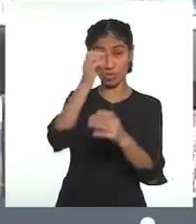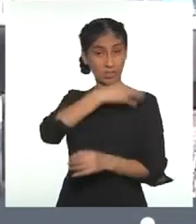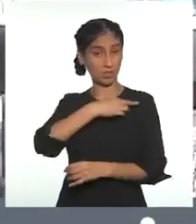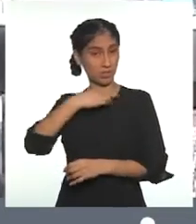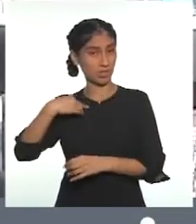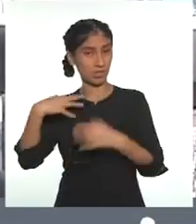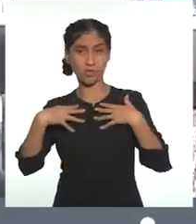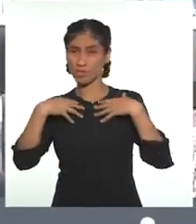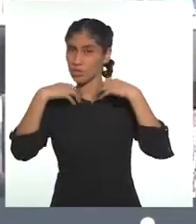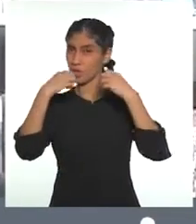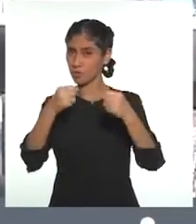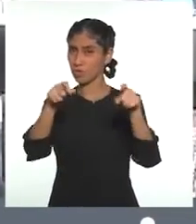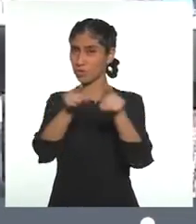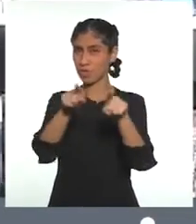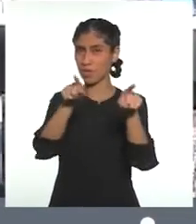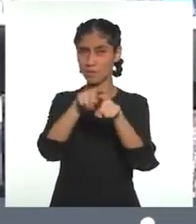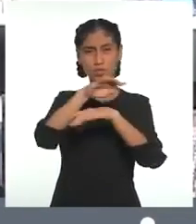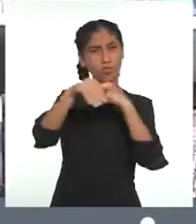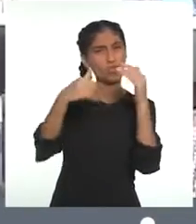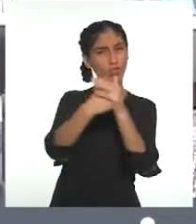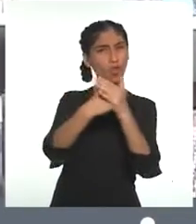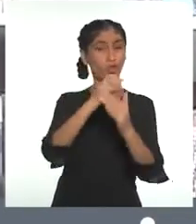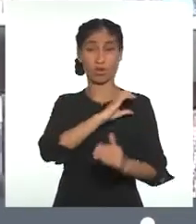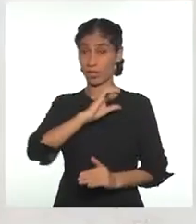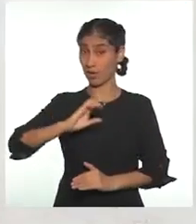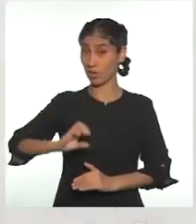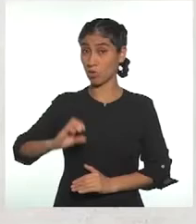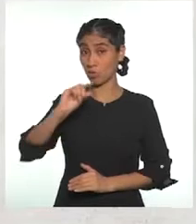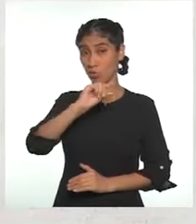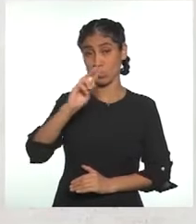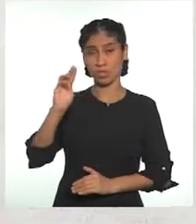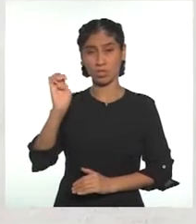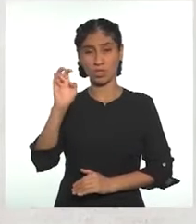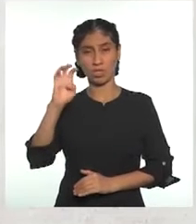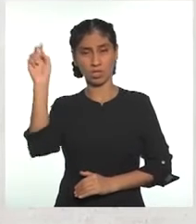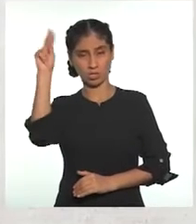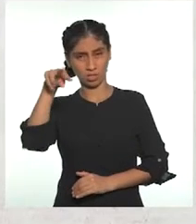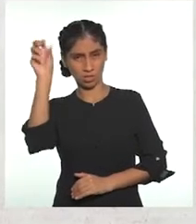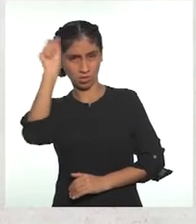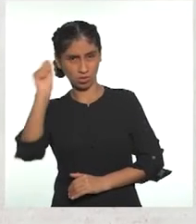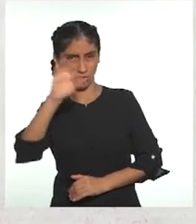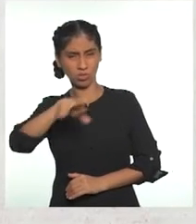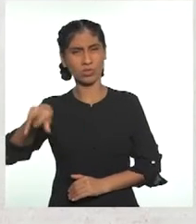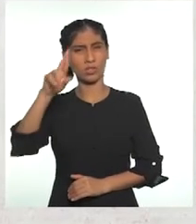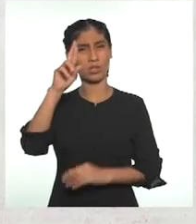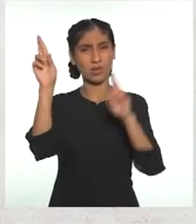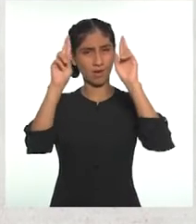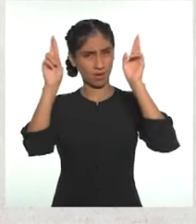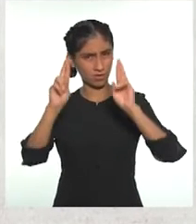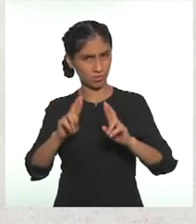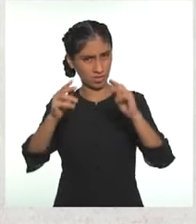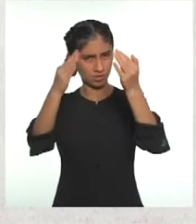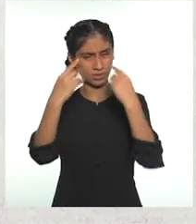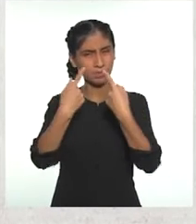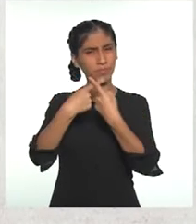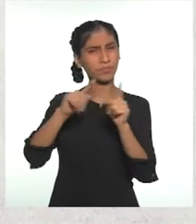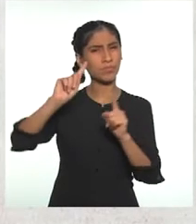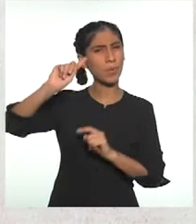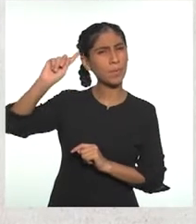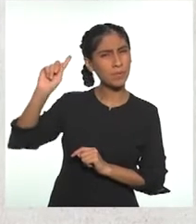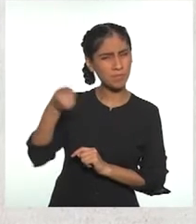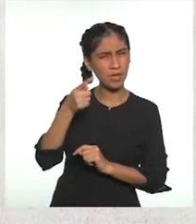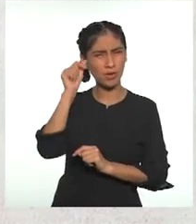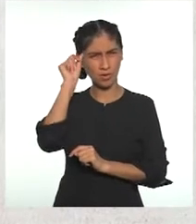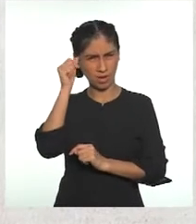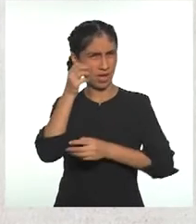Ministerio de Salud y los gobiernos regionales y locales. Primero quiero recordar a los muchachos que la